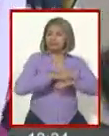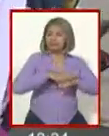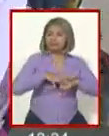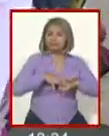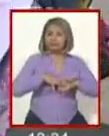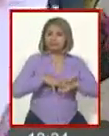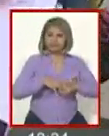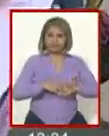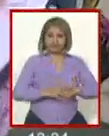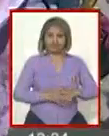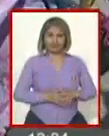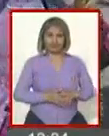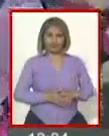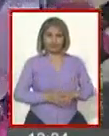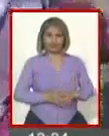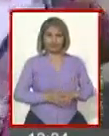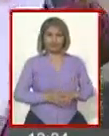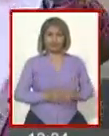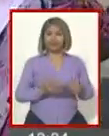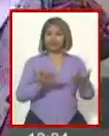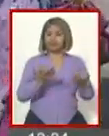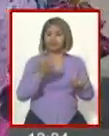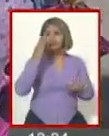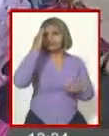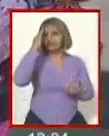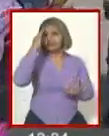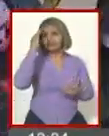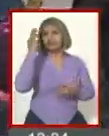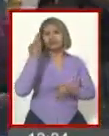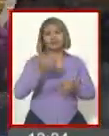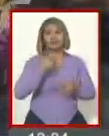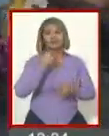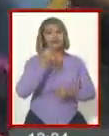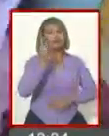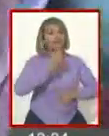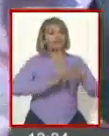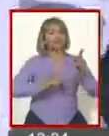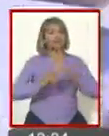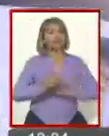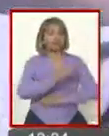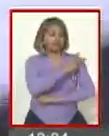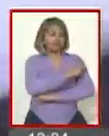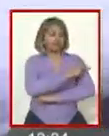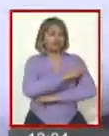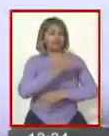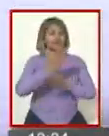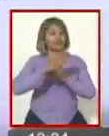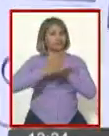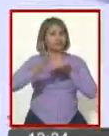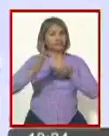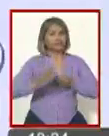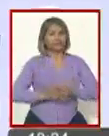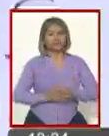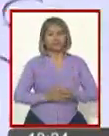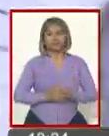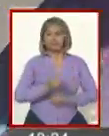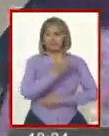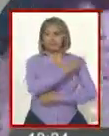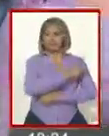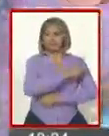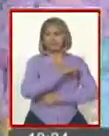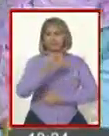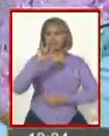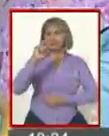A esto le llamamos unas raspaditas, yo quiero saber. Y quiero también decir al pueblo que del hospital me han botado, del hospital,